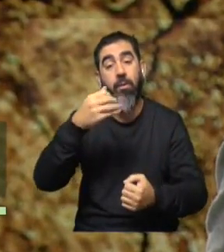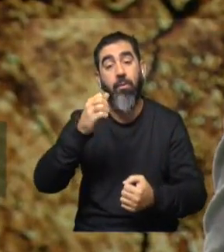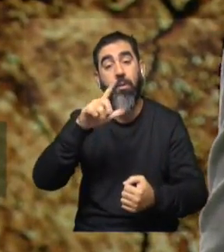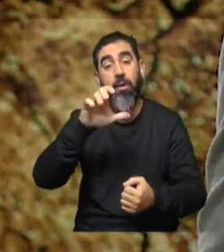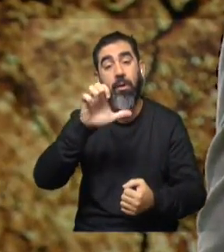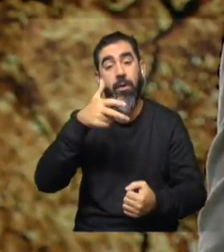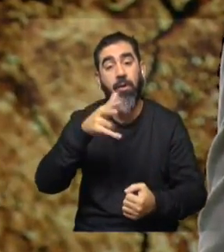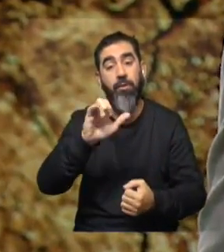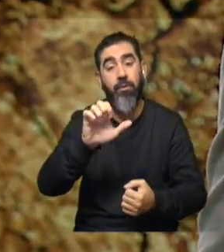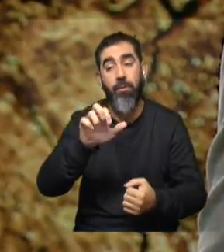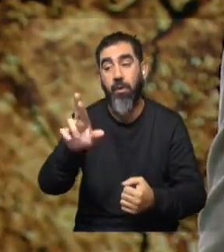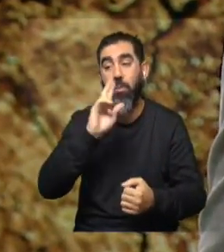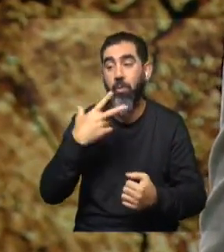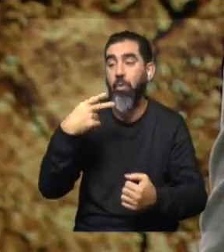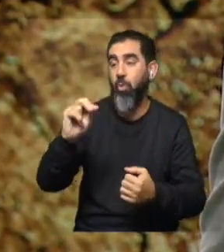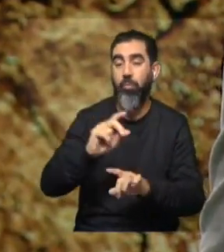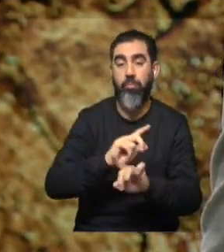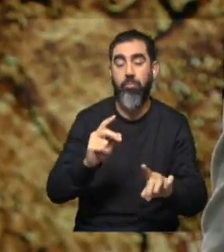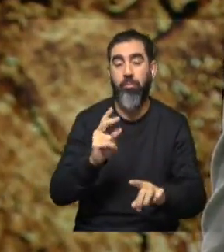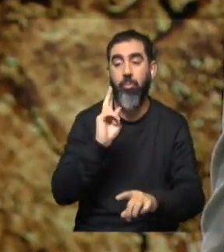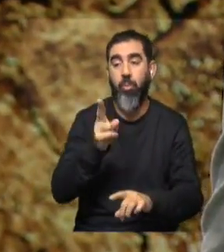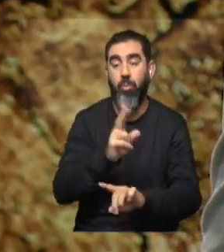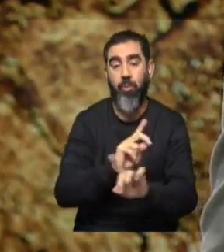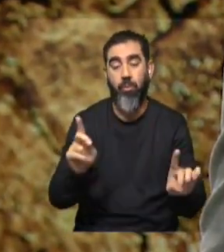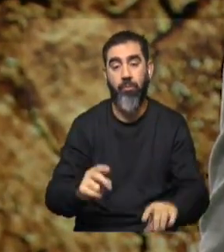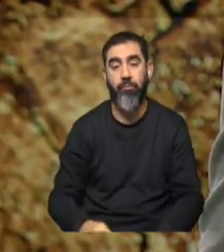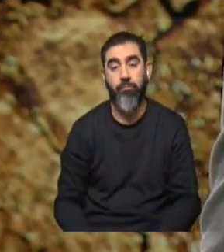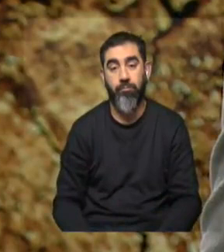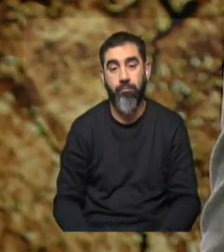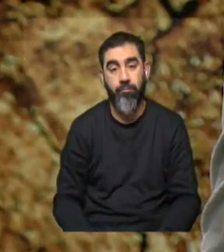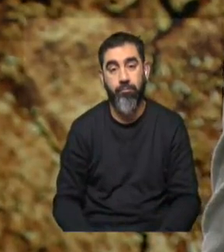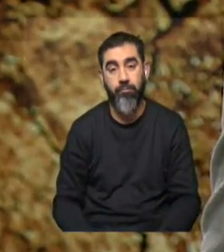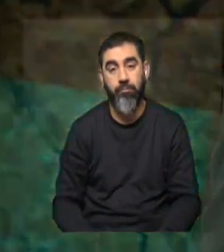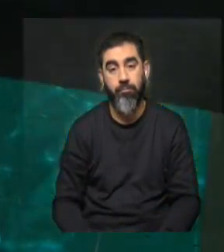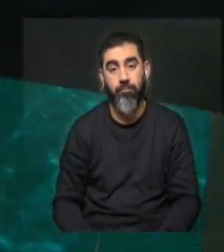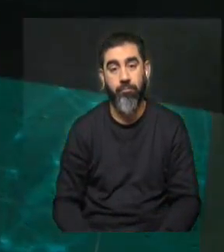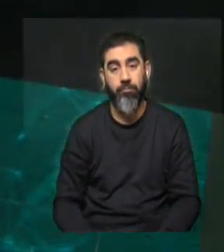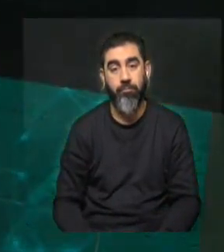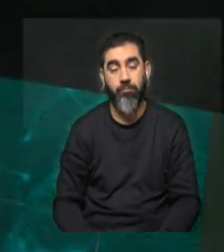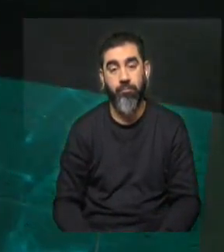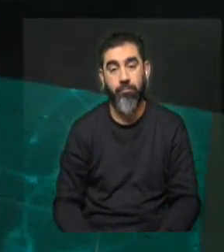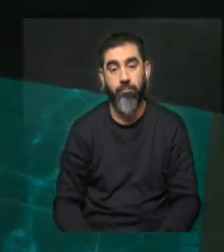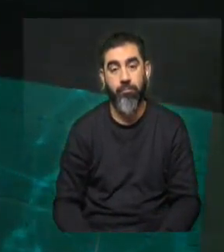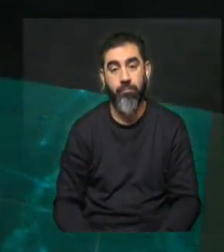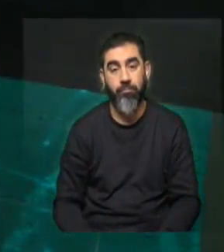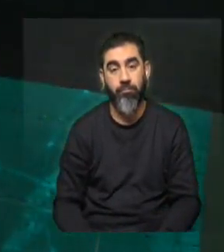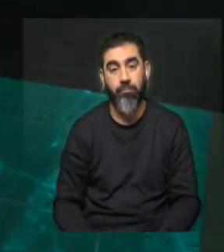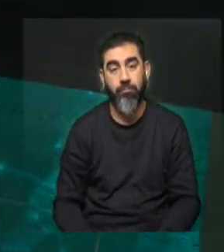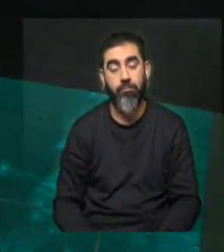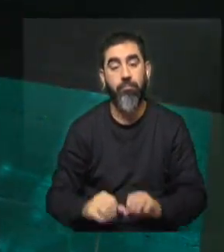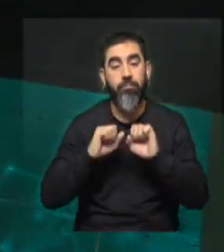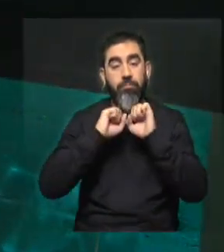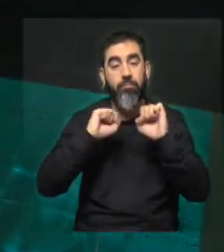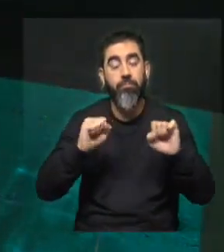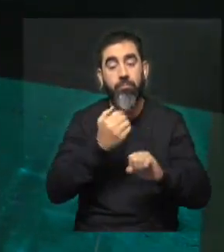nos contesta que no que no había autorización para hacer eso por su parte el